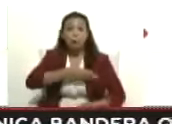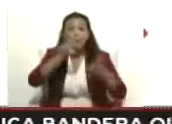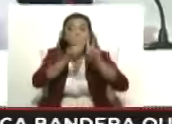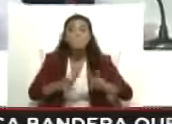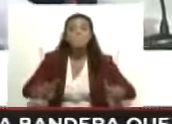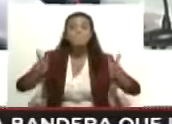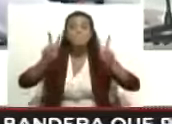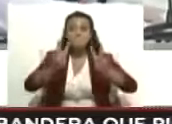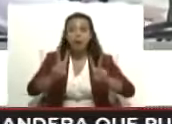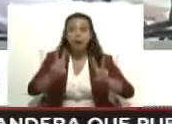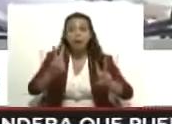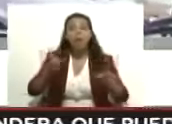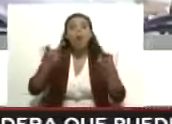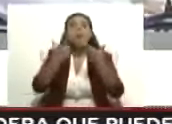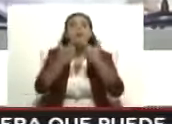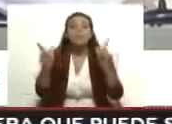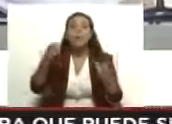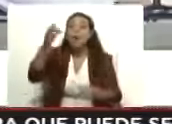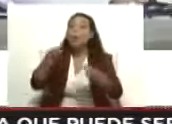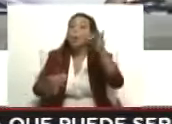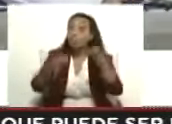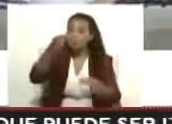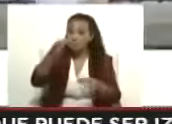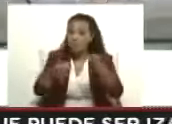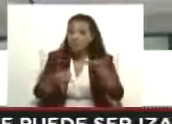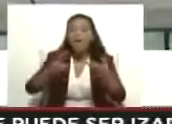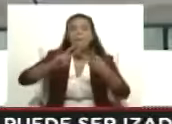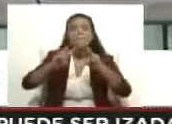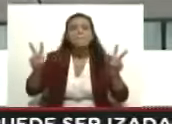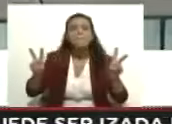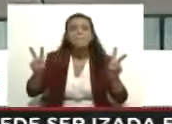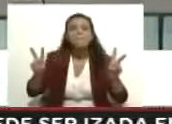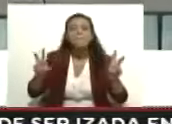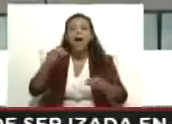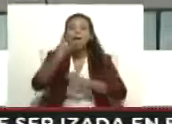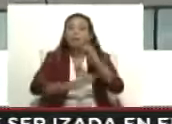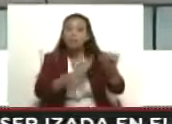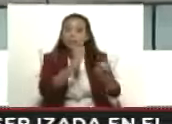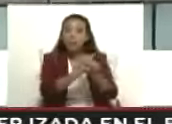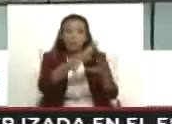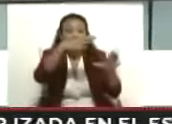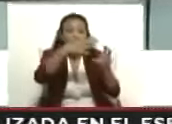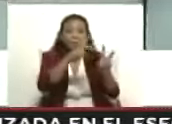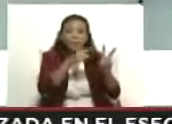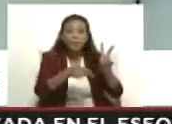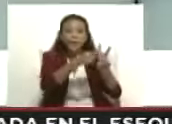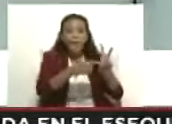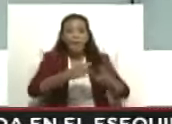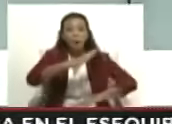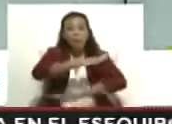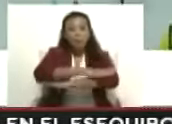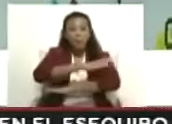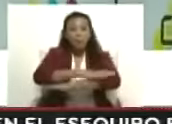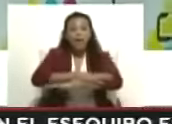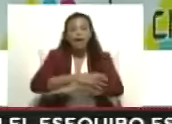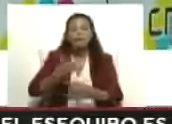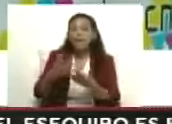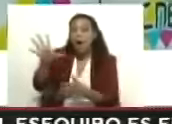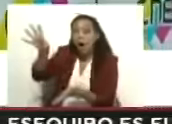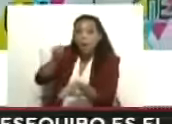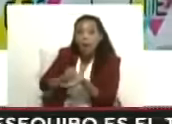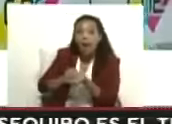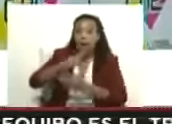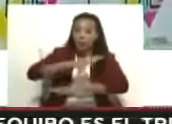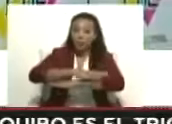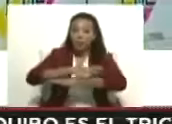valores de libertad, justicia y paz internacional en la doctrina de Simón Bolívar,